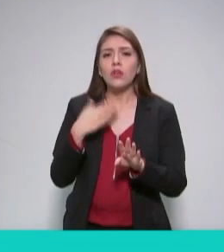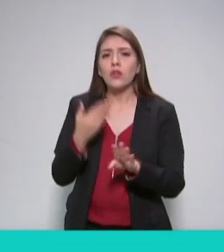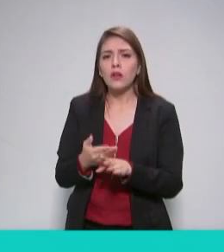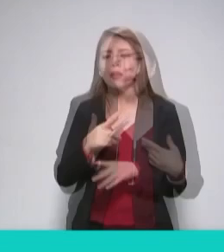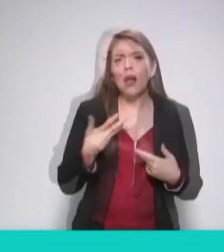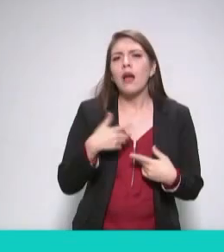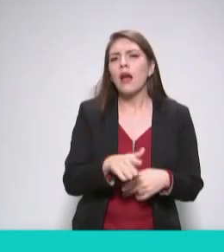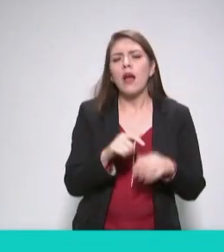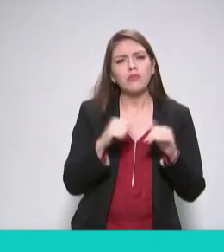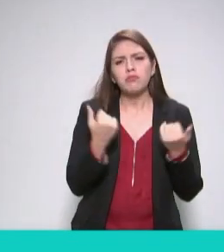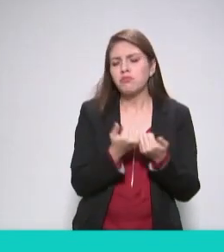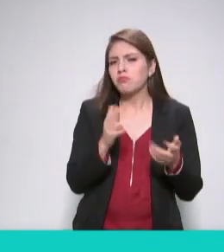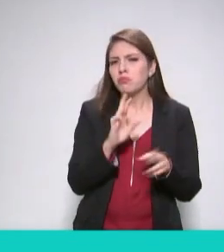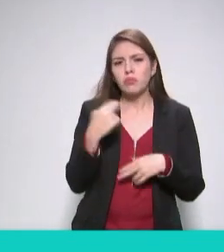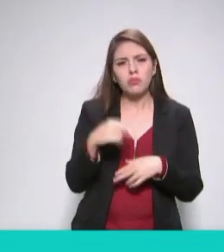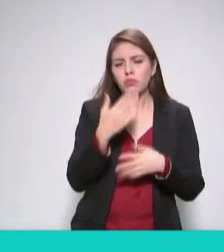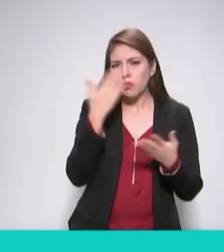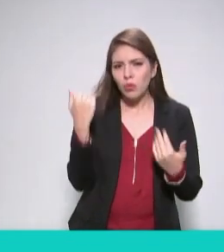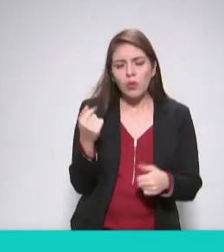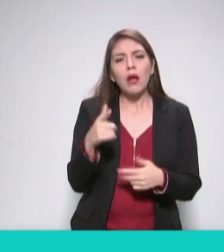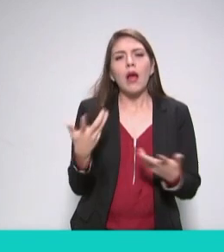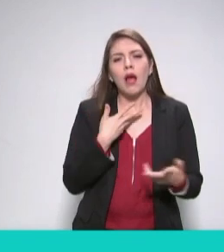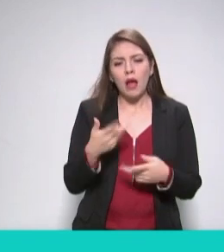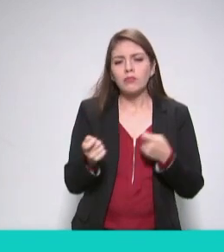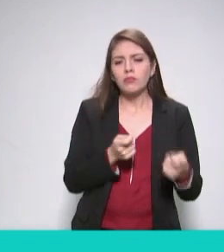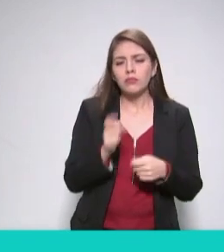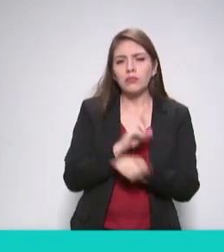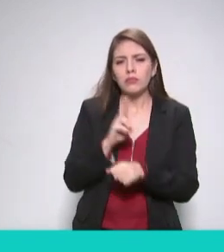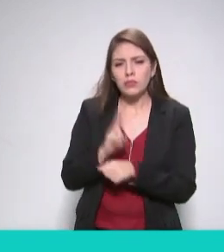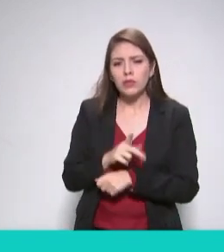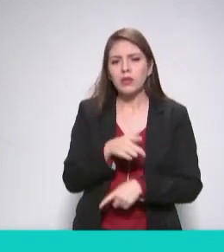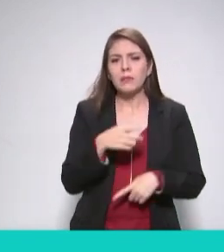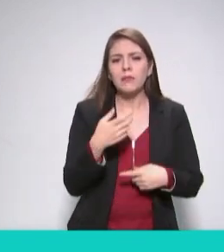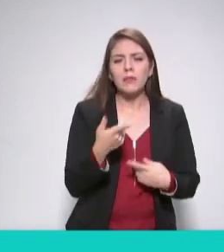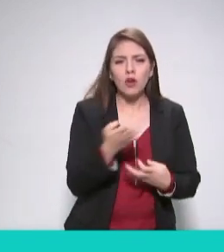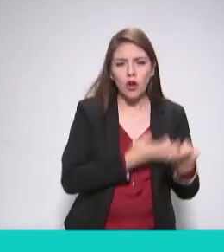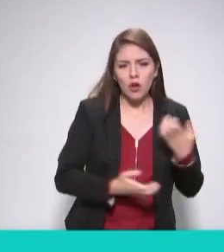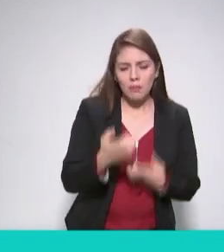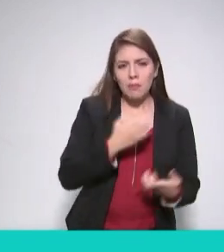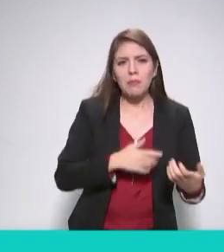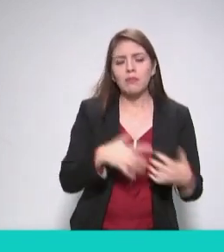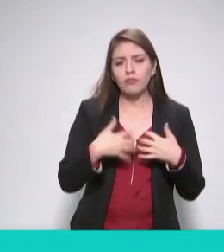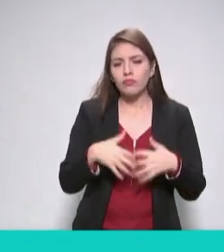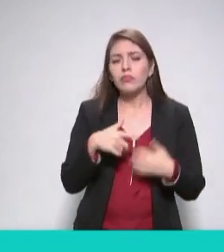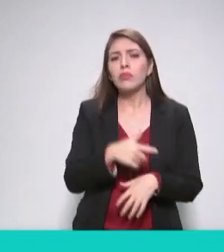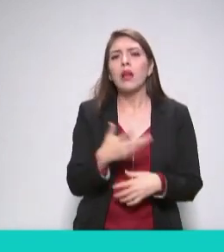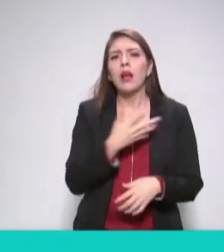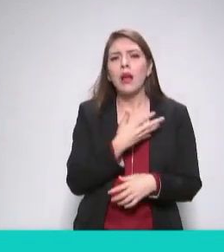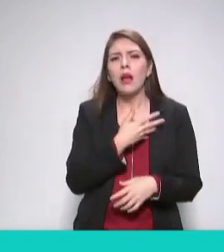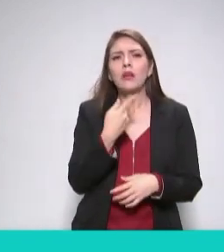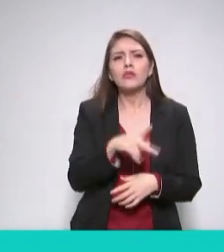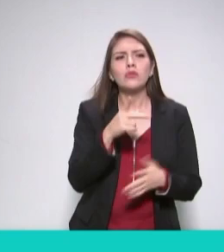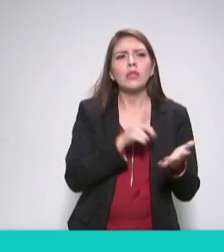de 2015 en sesión pública del pleno el comisionado joel salas suárez resaltó la importancia de conocer las razones que originaron la